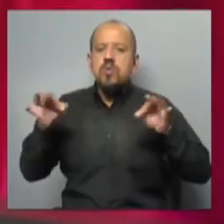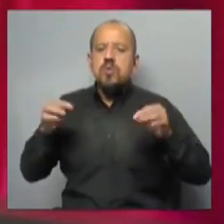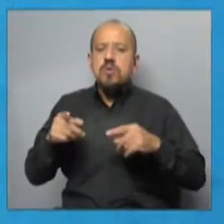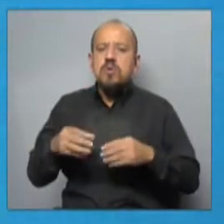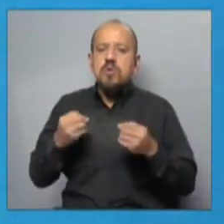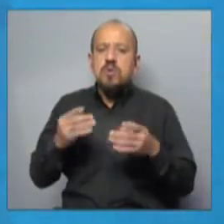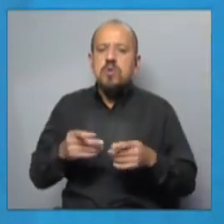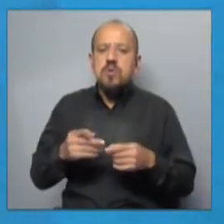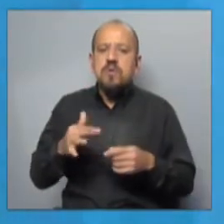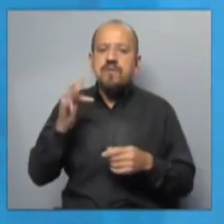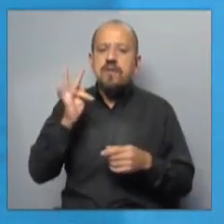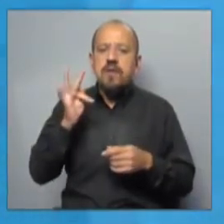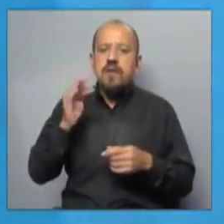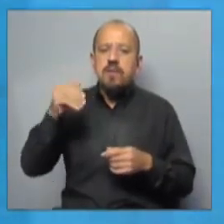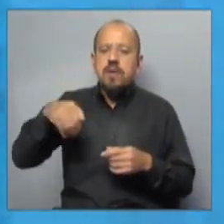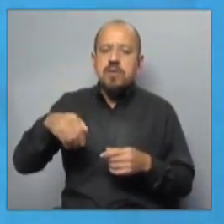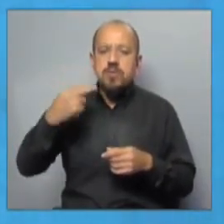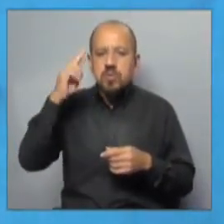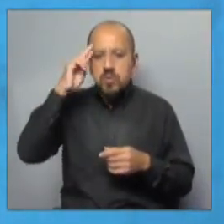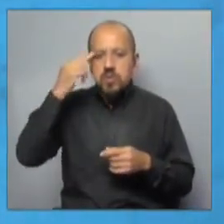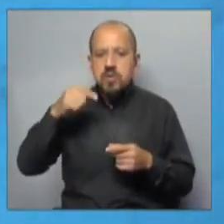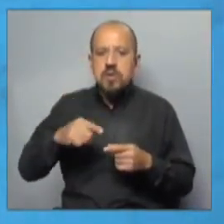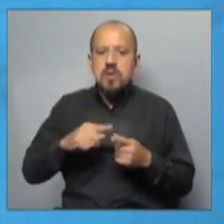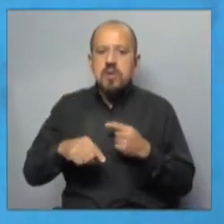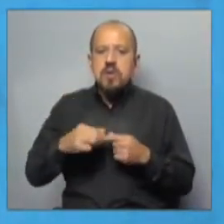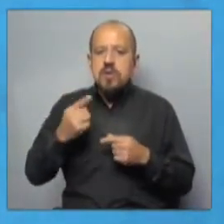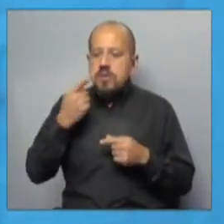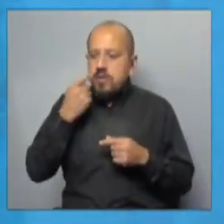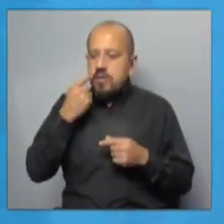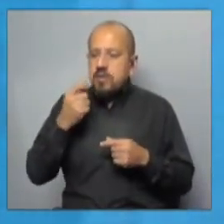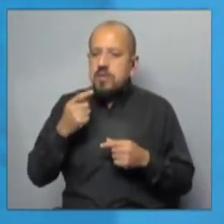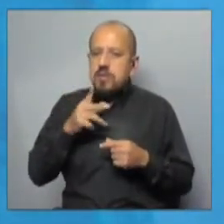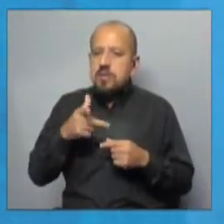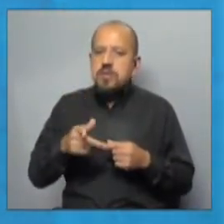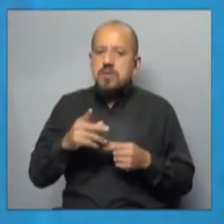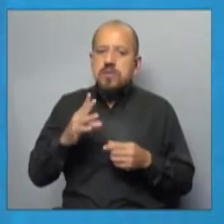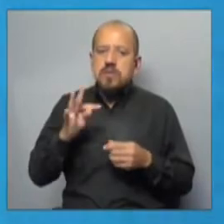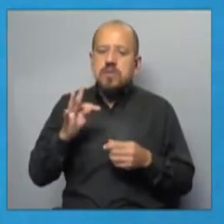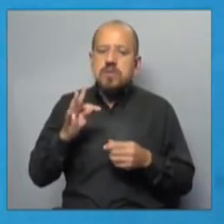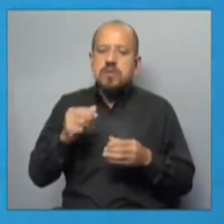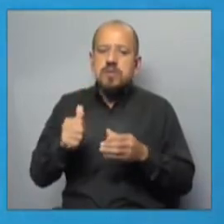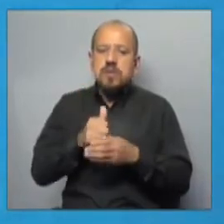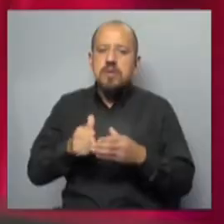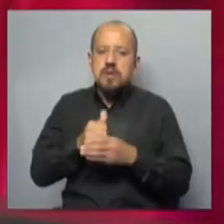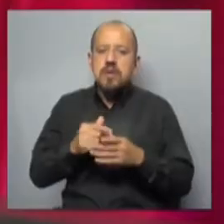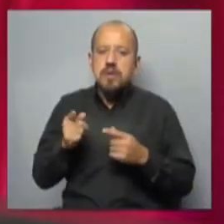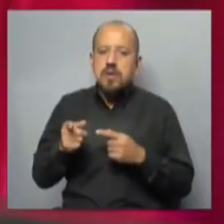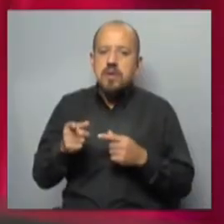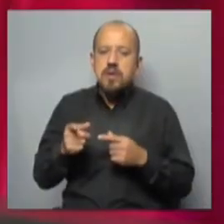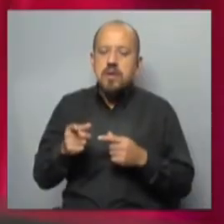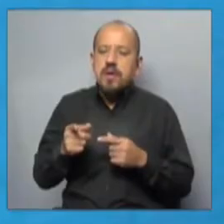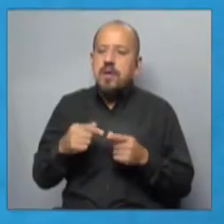que fabián marchisio músico uruguayo papá de un niño con tea también compuso una canción dedicada a este día mundial del autismo